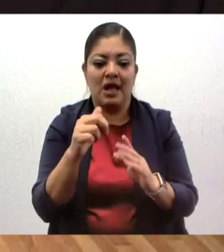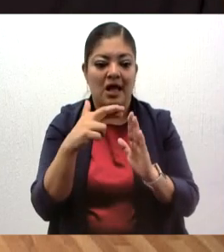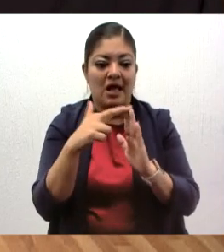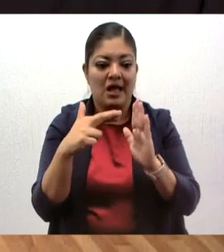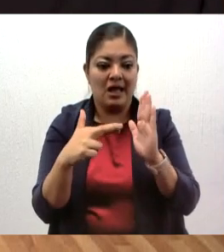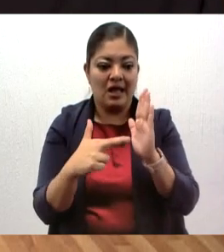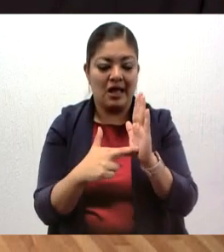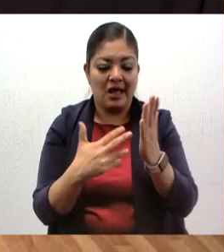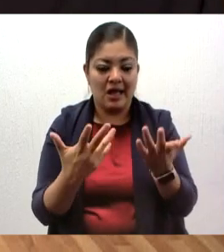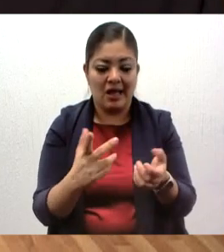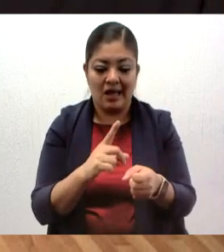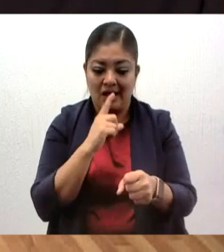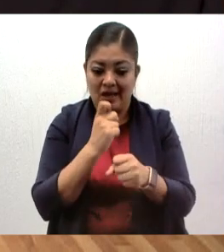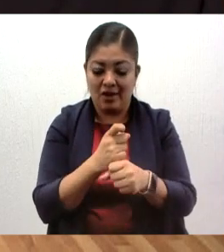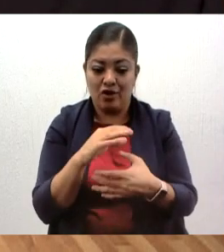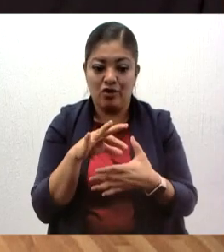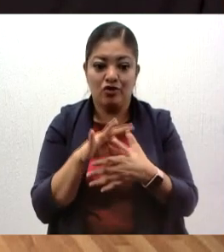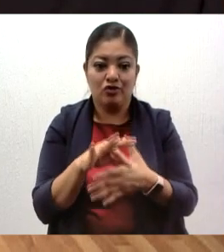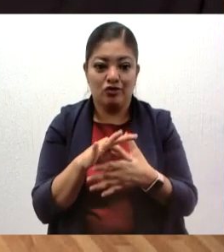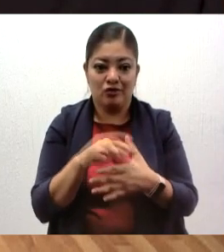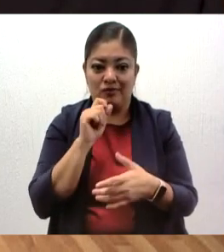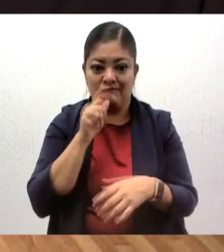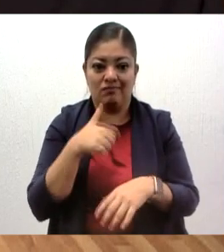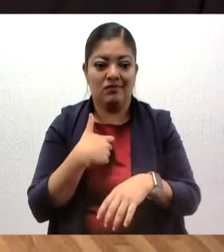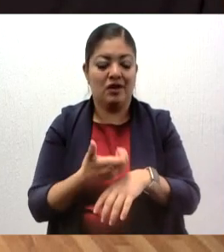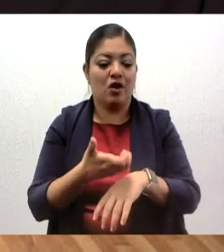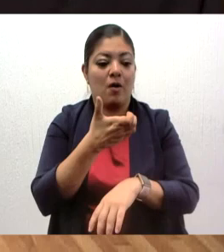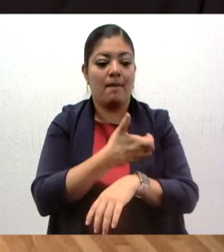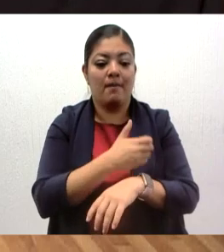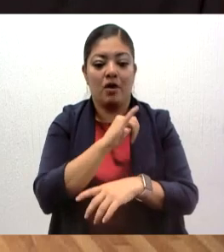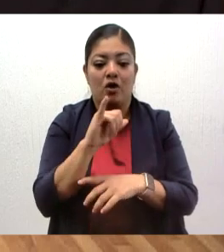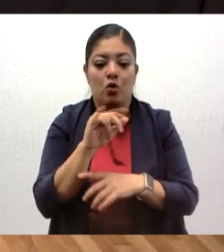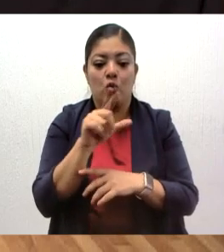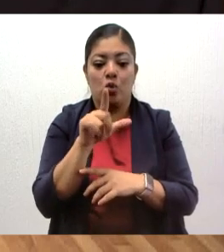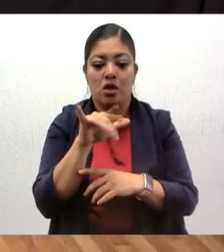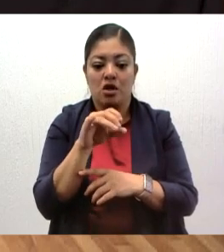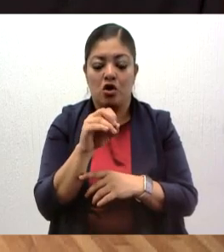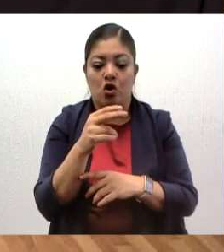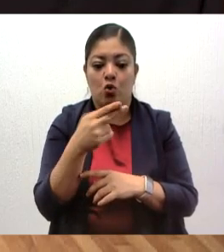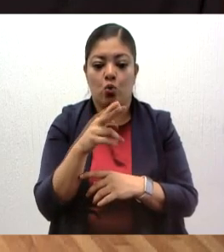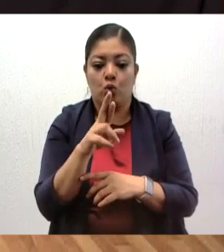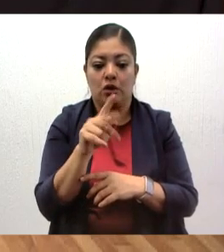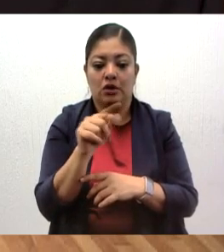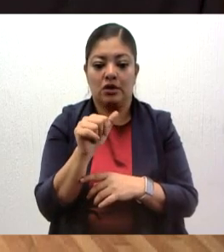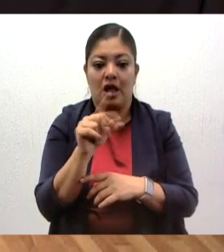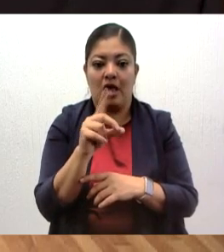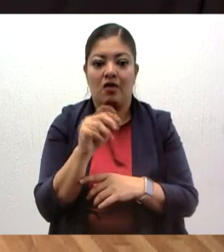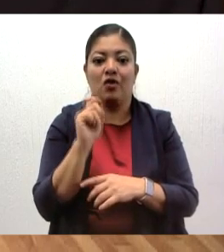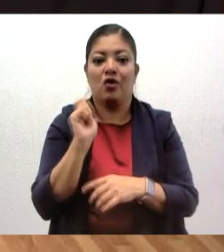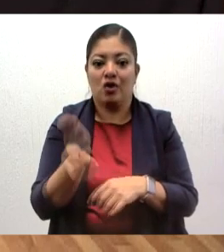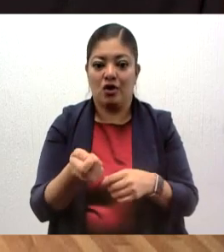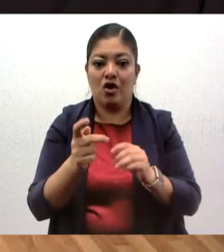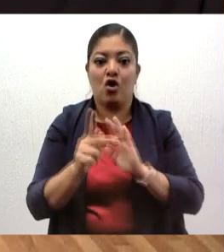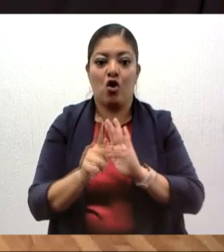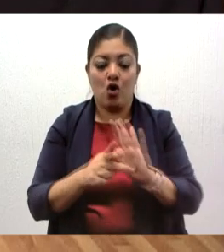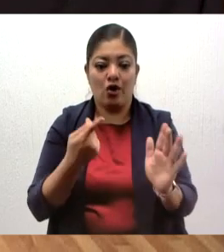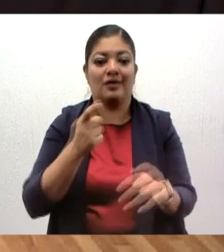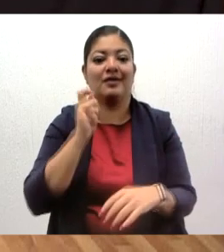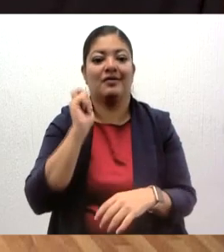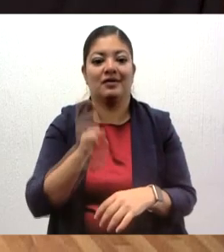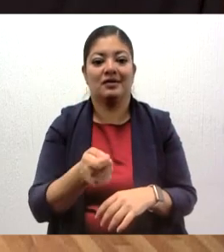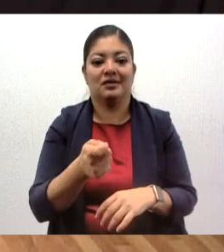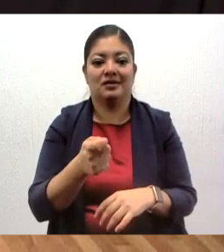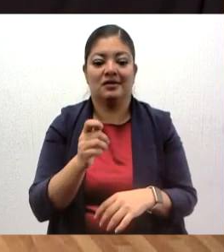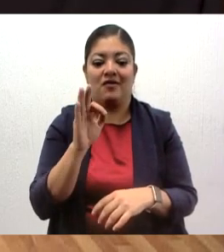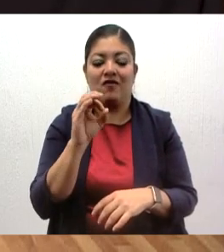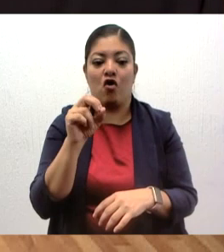fundados que mi compañero Julio Hurtado expresaba la reasignación de eh el fondo que hoy